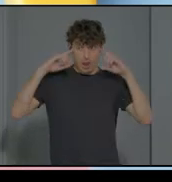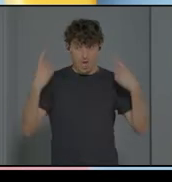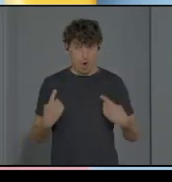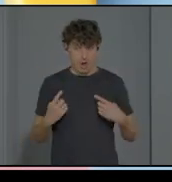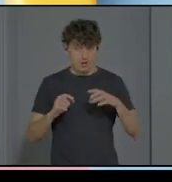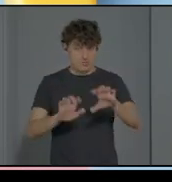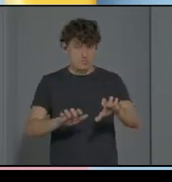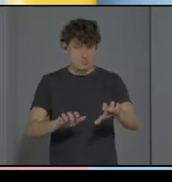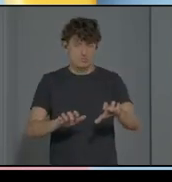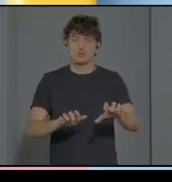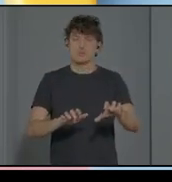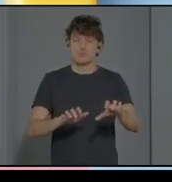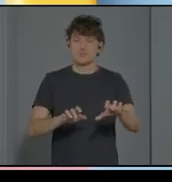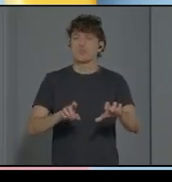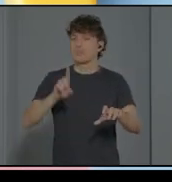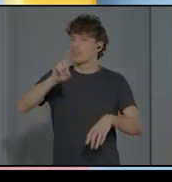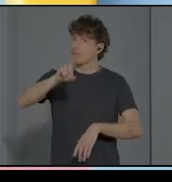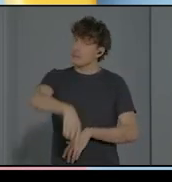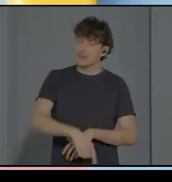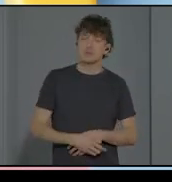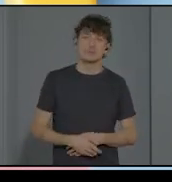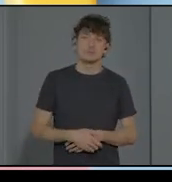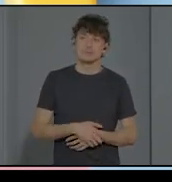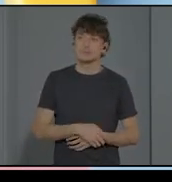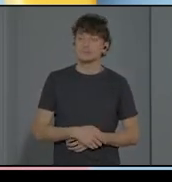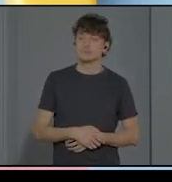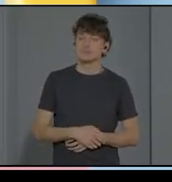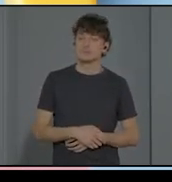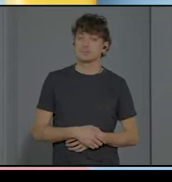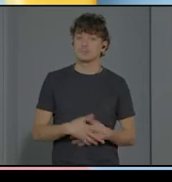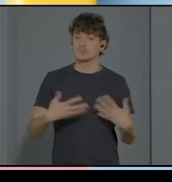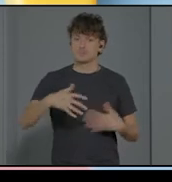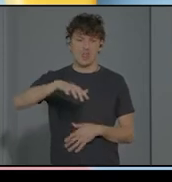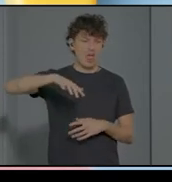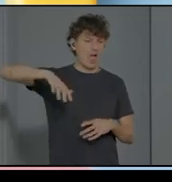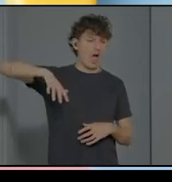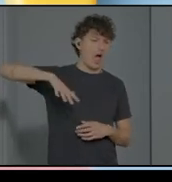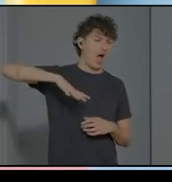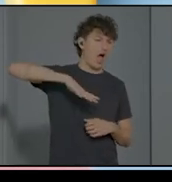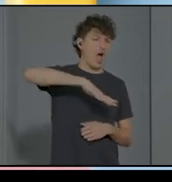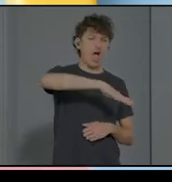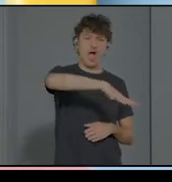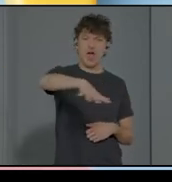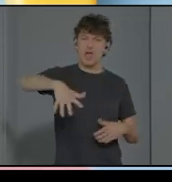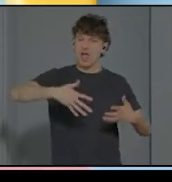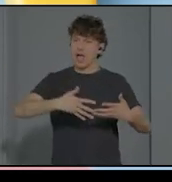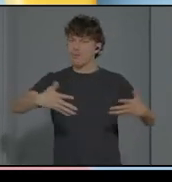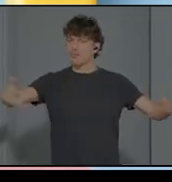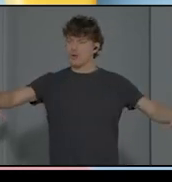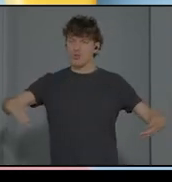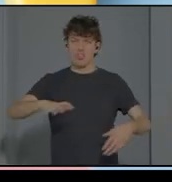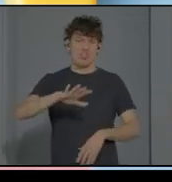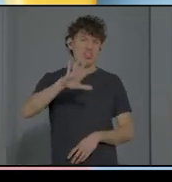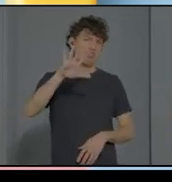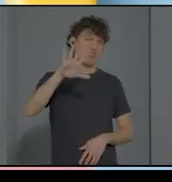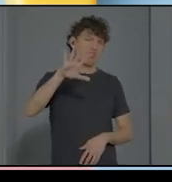Tiene una área bastante amplia a su disposición. Recorren entre 5 y 10 kilómetros al día para